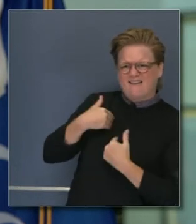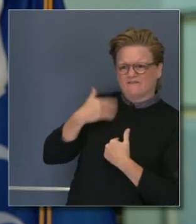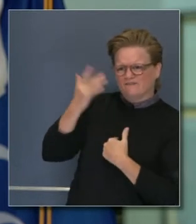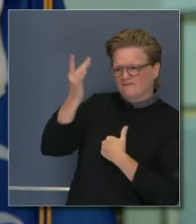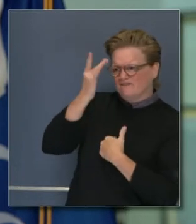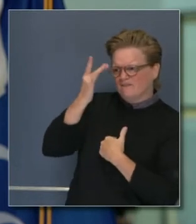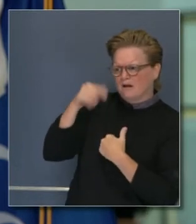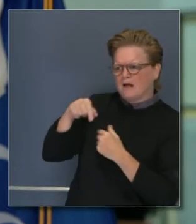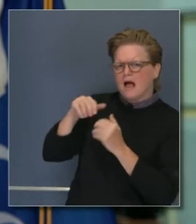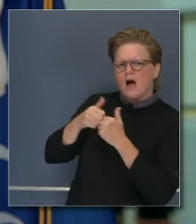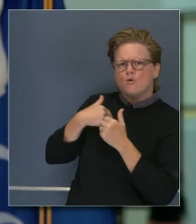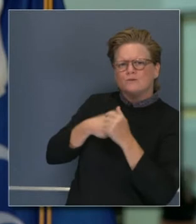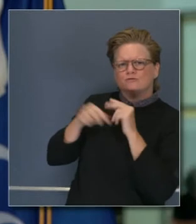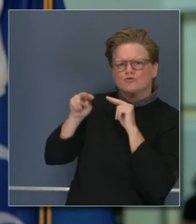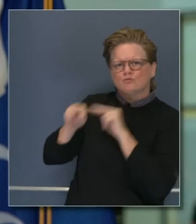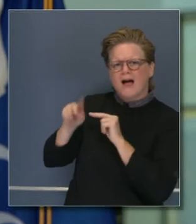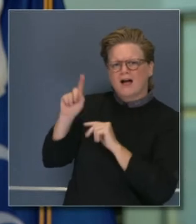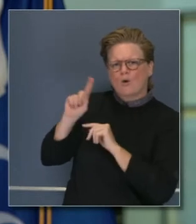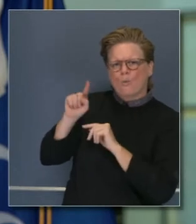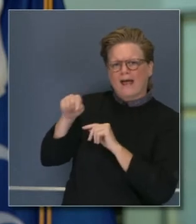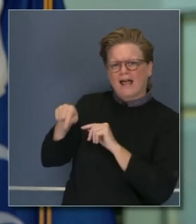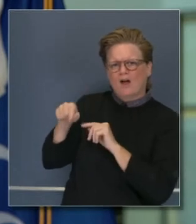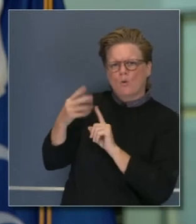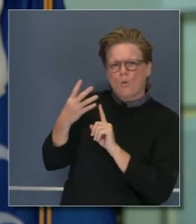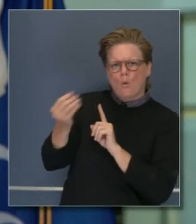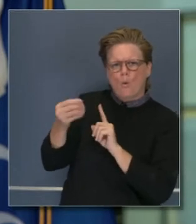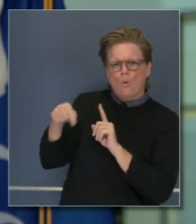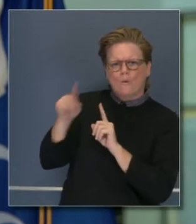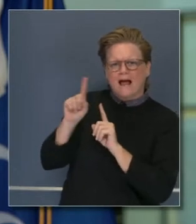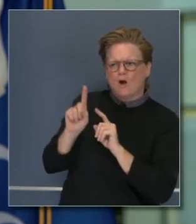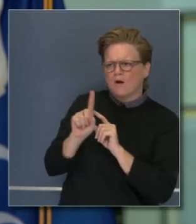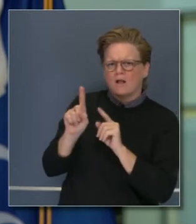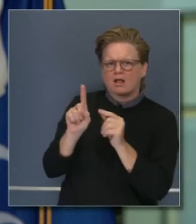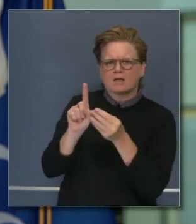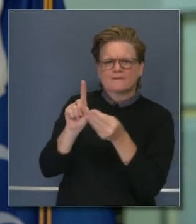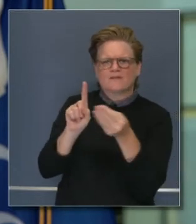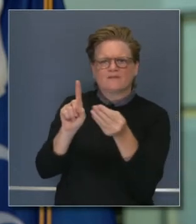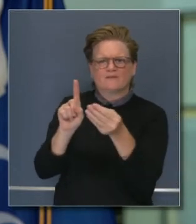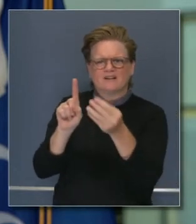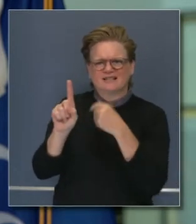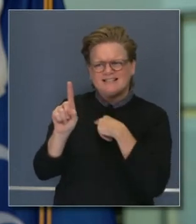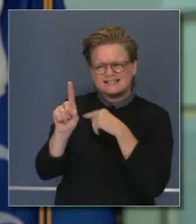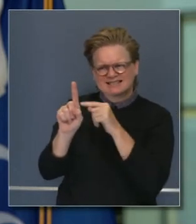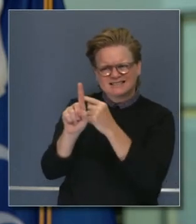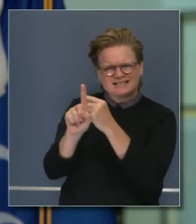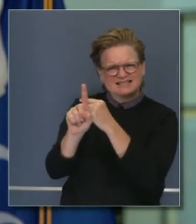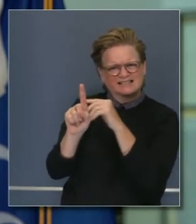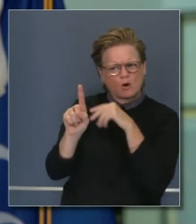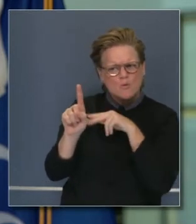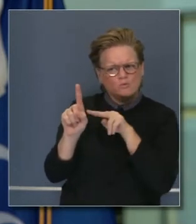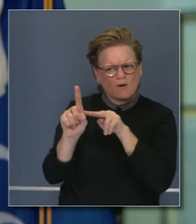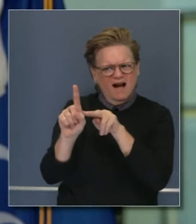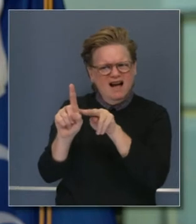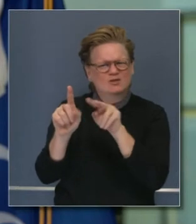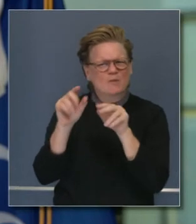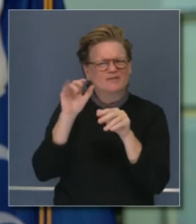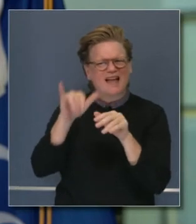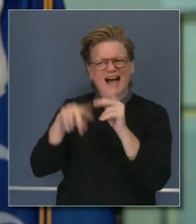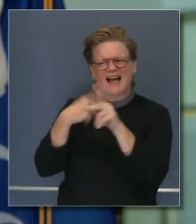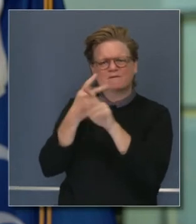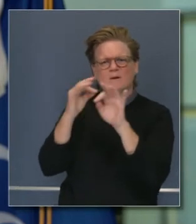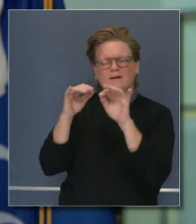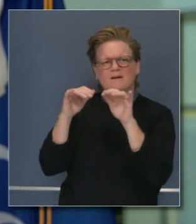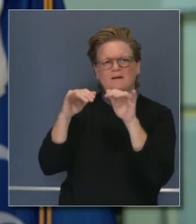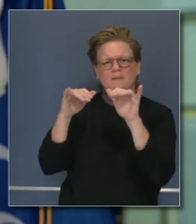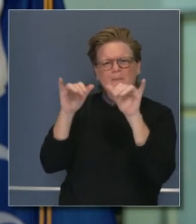rastreando, midiendo. Trabajamos con funcionarios del condado para asegurarnos que estas herramientas estén trabajando o funcionando